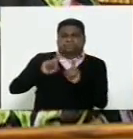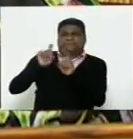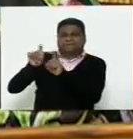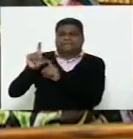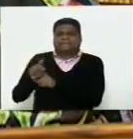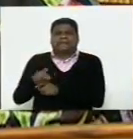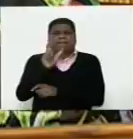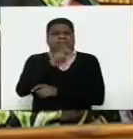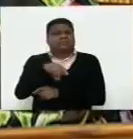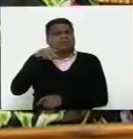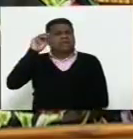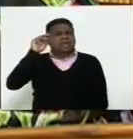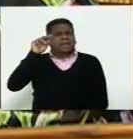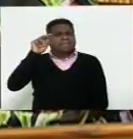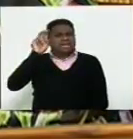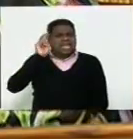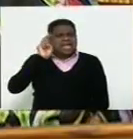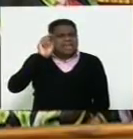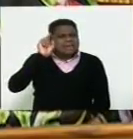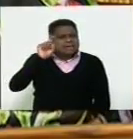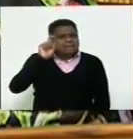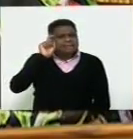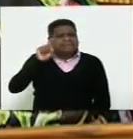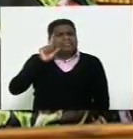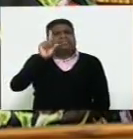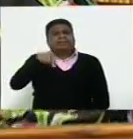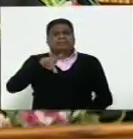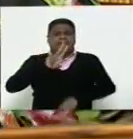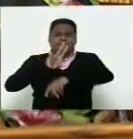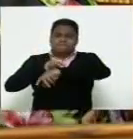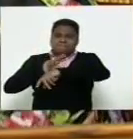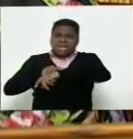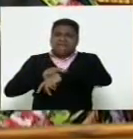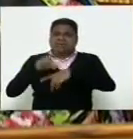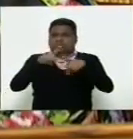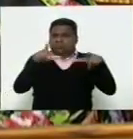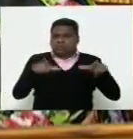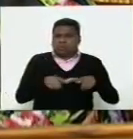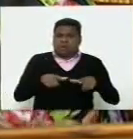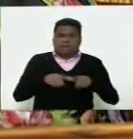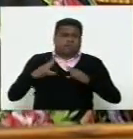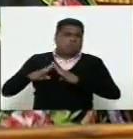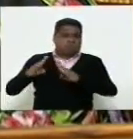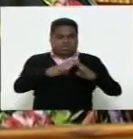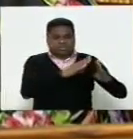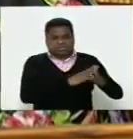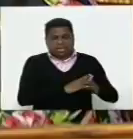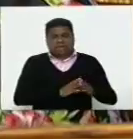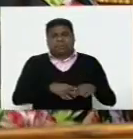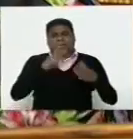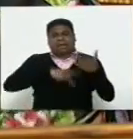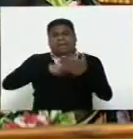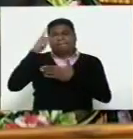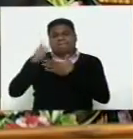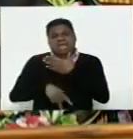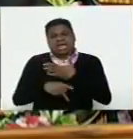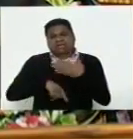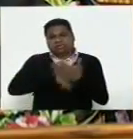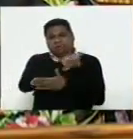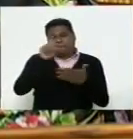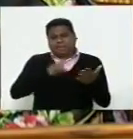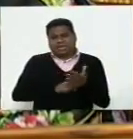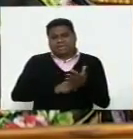comunales y de médicas y médicos en cada área de salud integral comunitaria para el Plan Nacional de